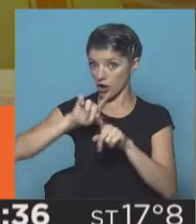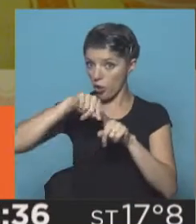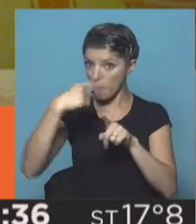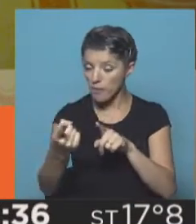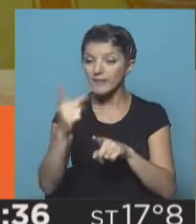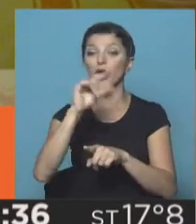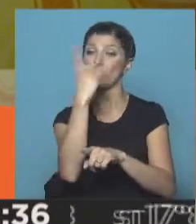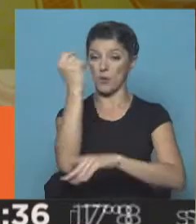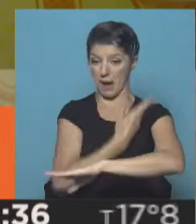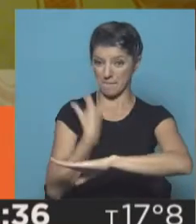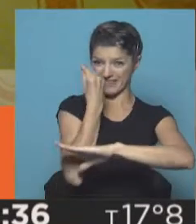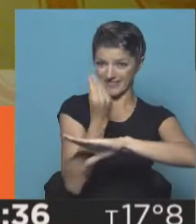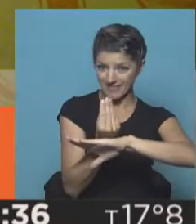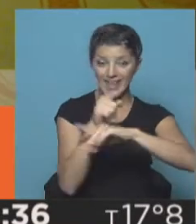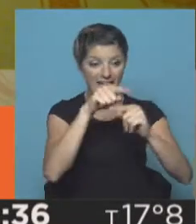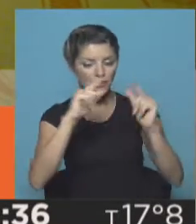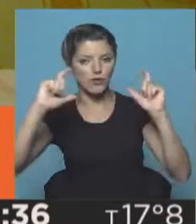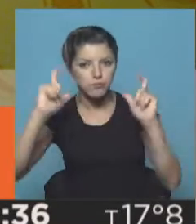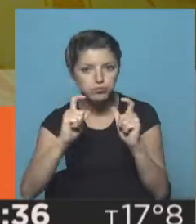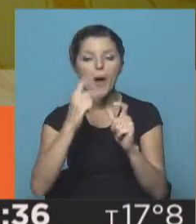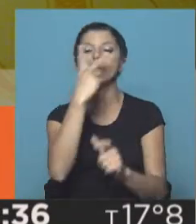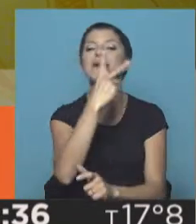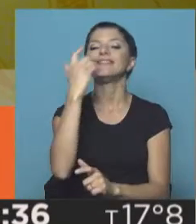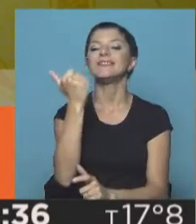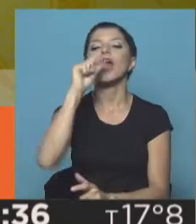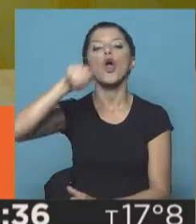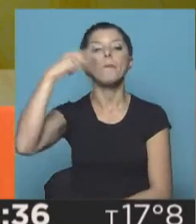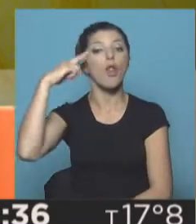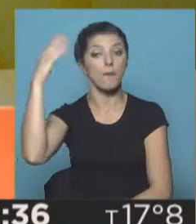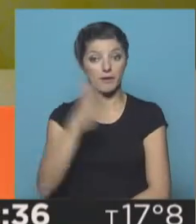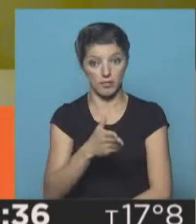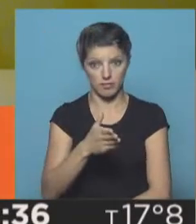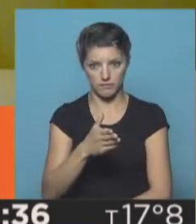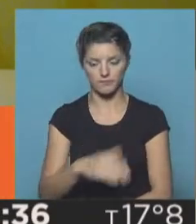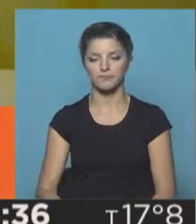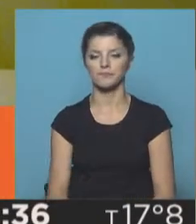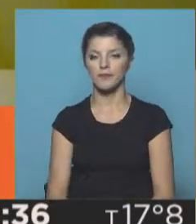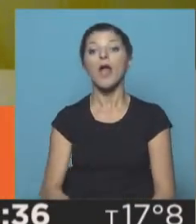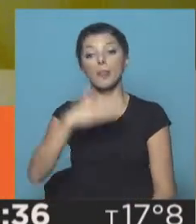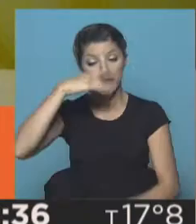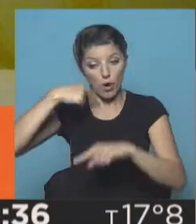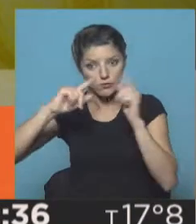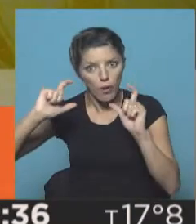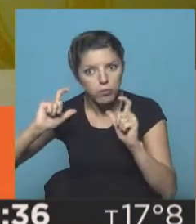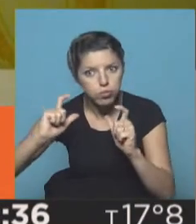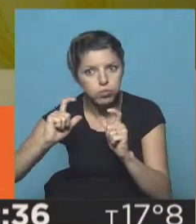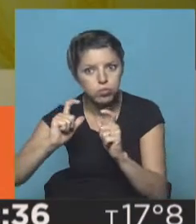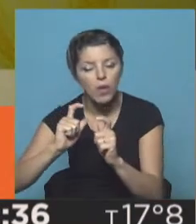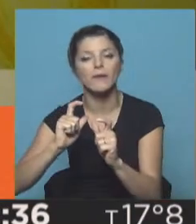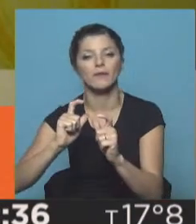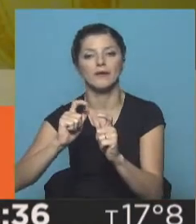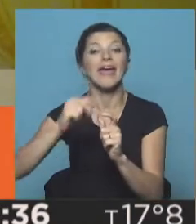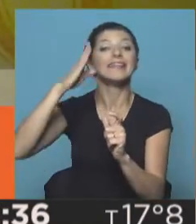de Lula da Silva la había bajado al 26,9%. El descenso continuó en los años siguientes para ubicarse